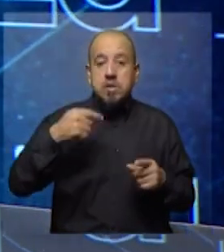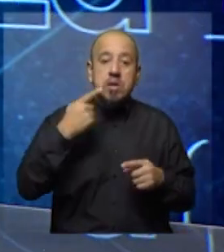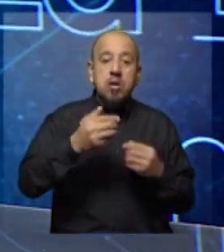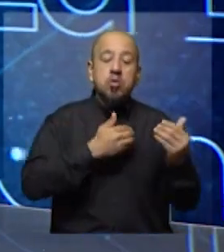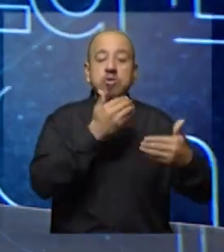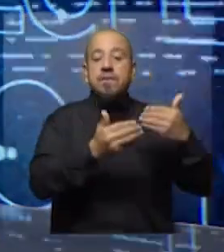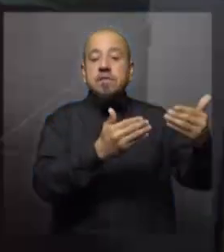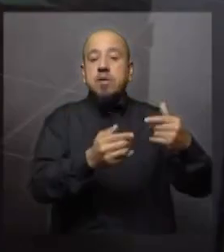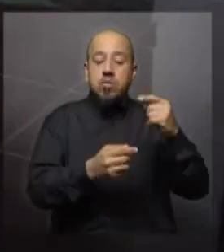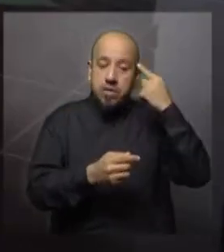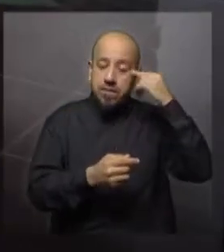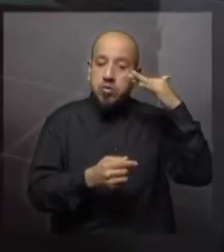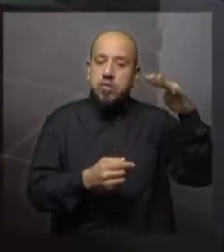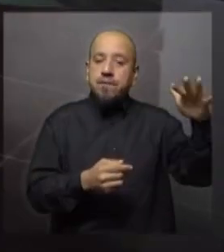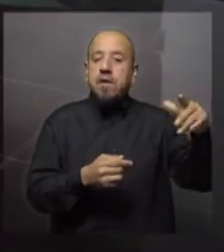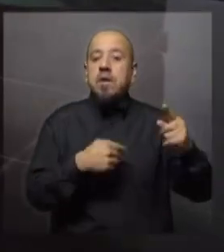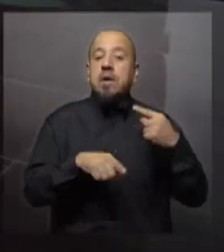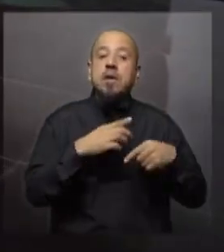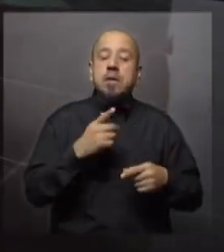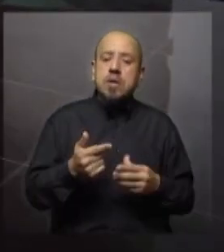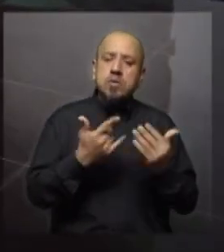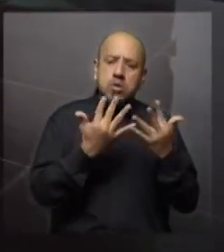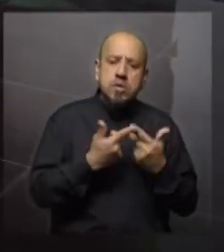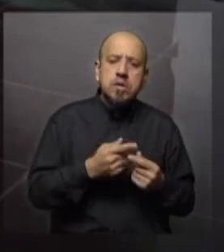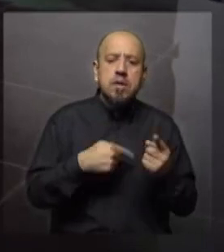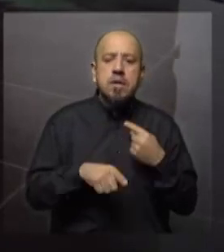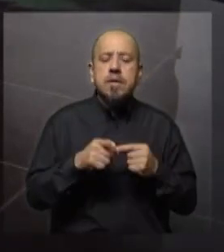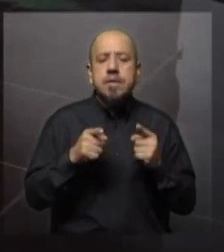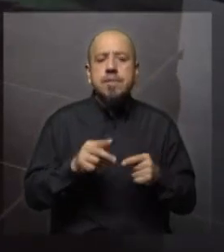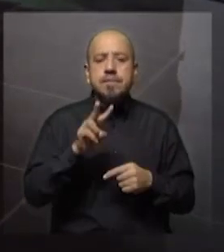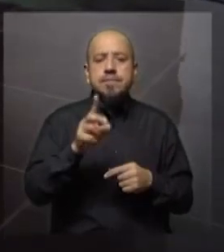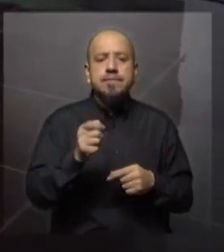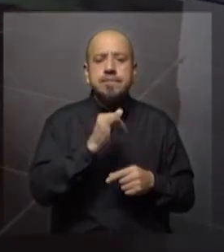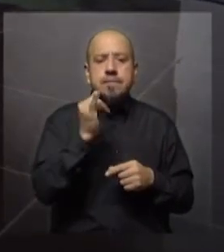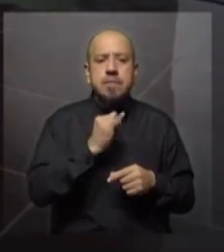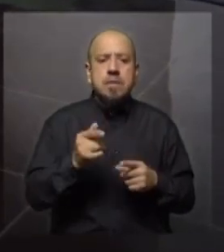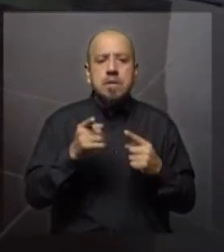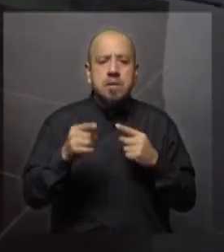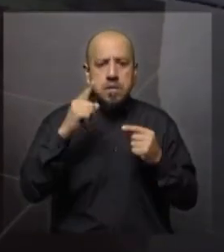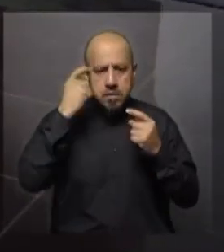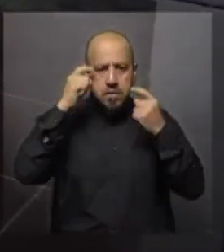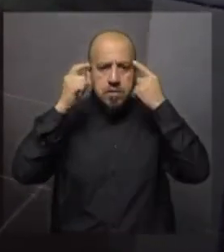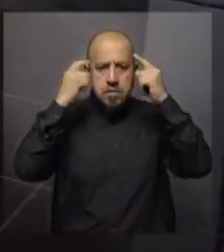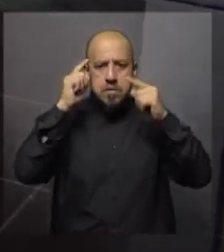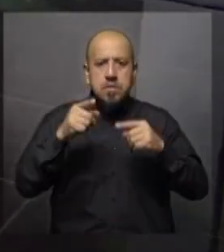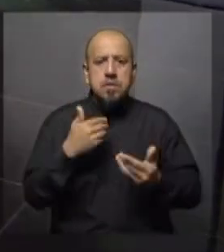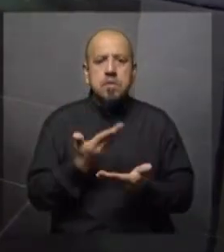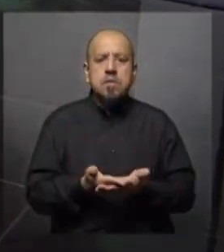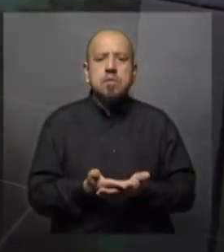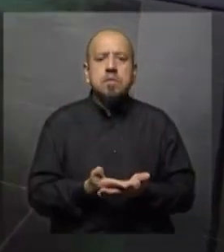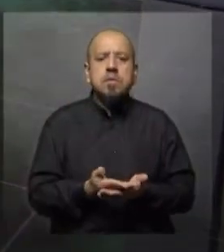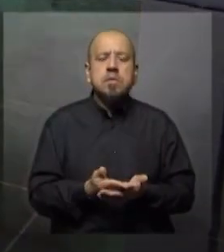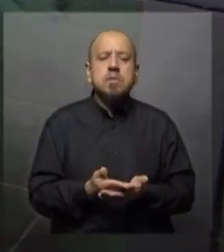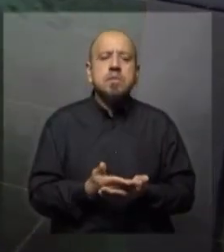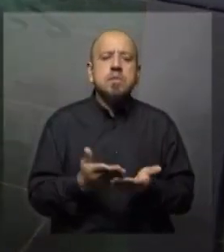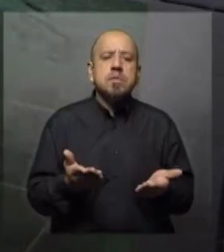avances de una filosofía permanente rearmar en ese sentido va a ferreiras inspirador era como se planteaba en el en el